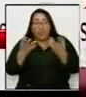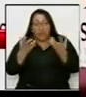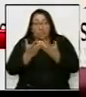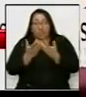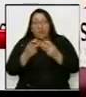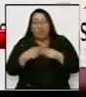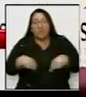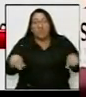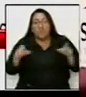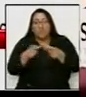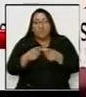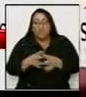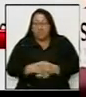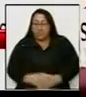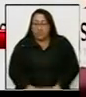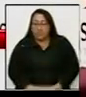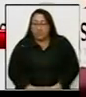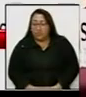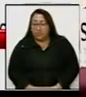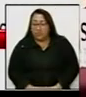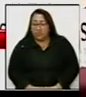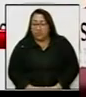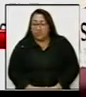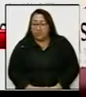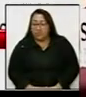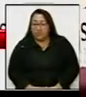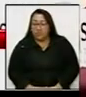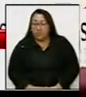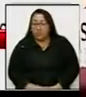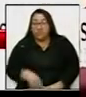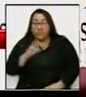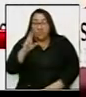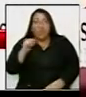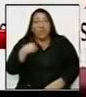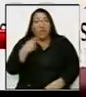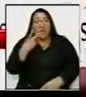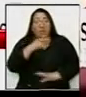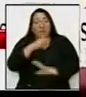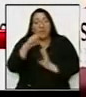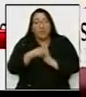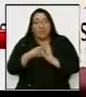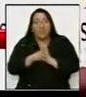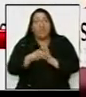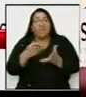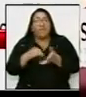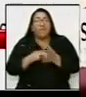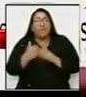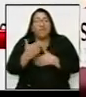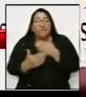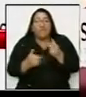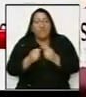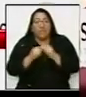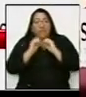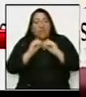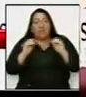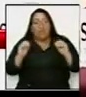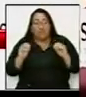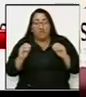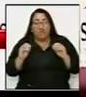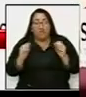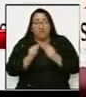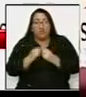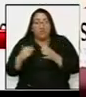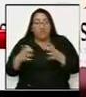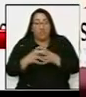que sostienen, presidenta, que la razón para tener dos proyectos de ley, que era avanzar en la convocatoria a